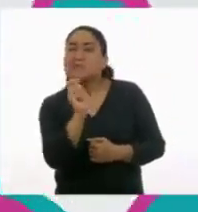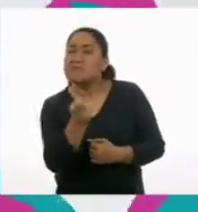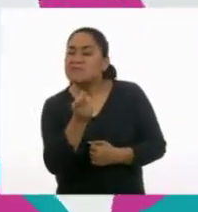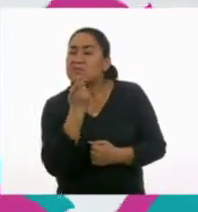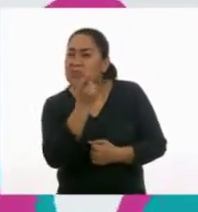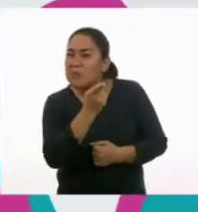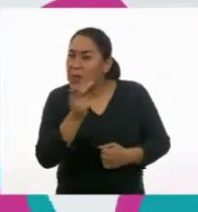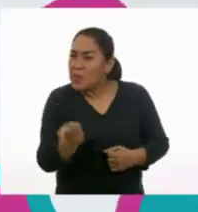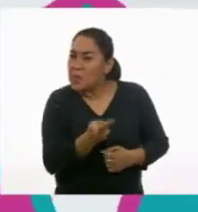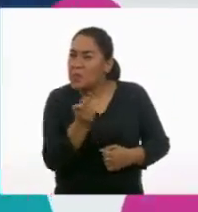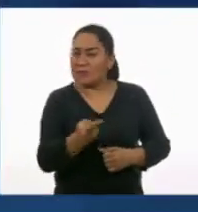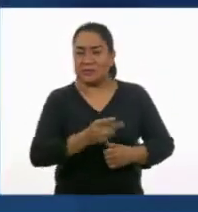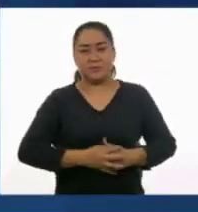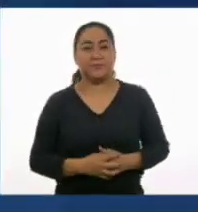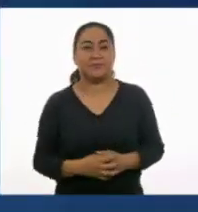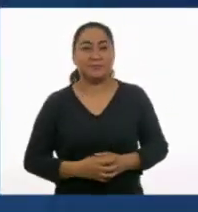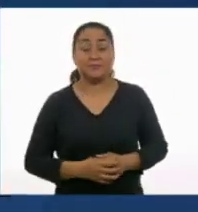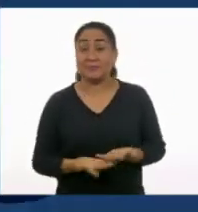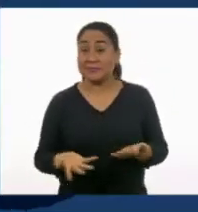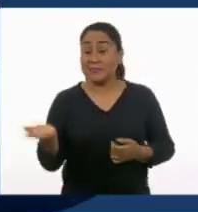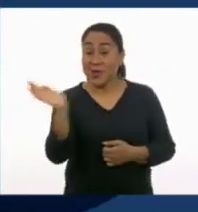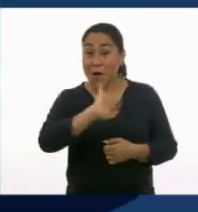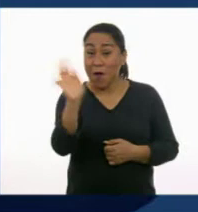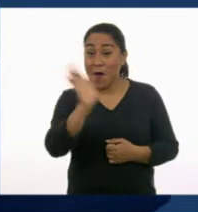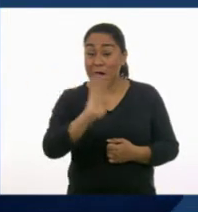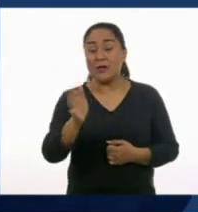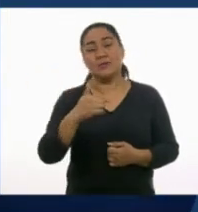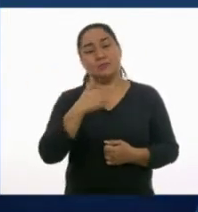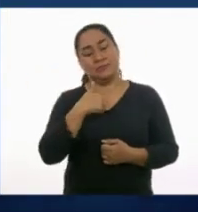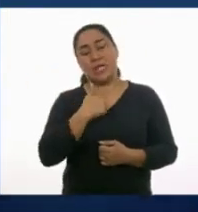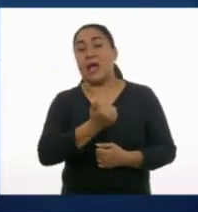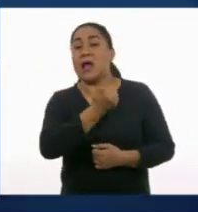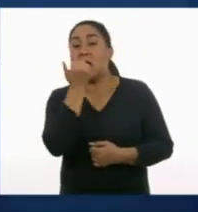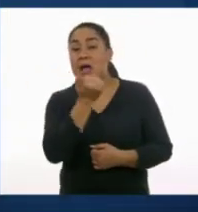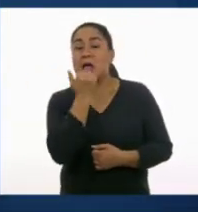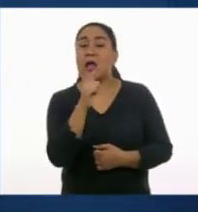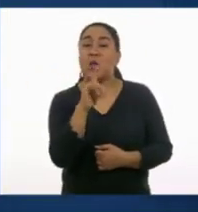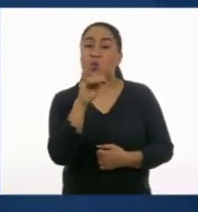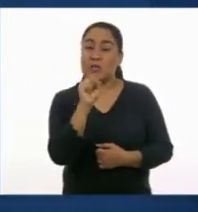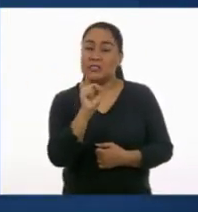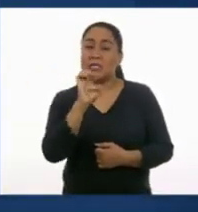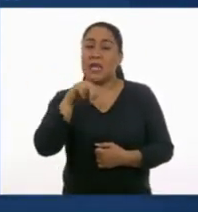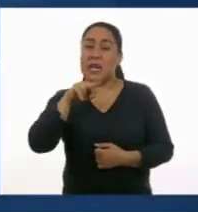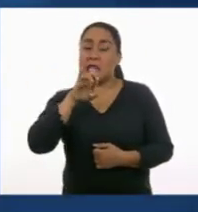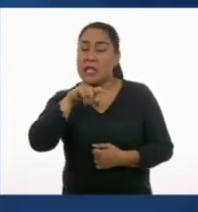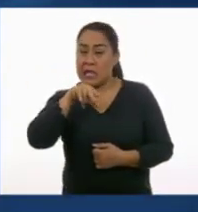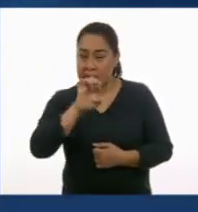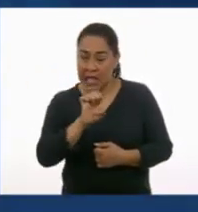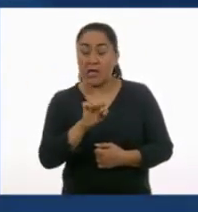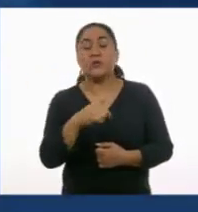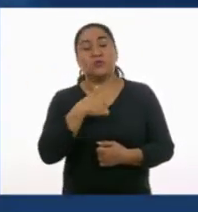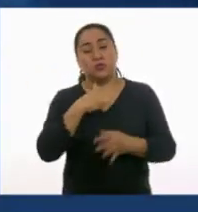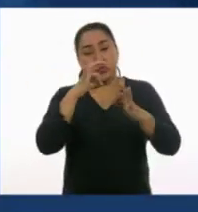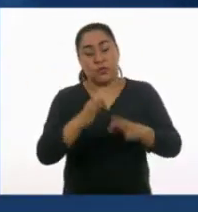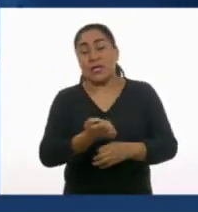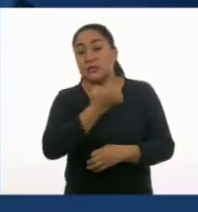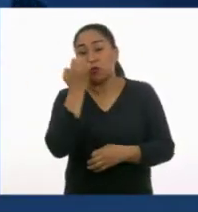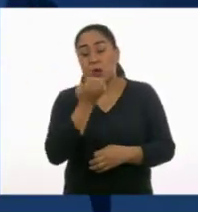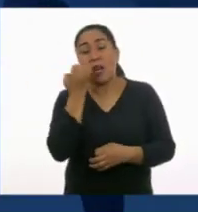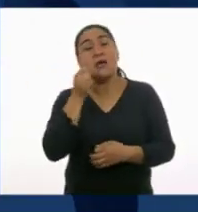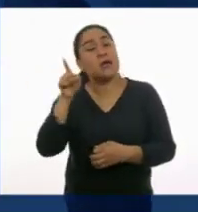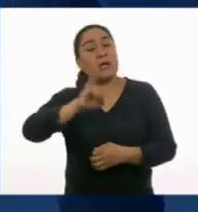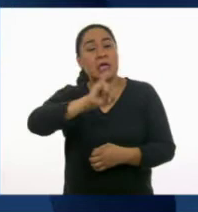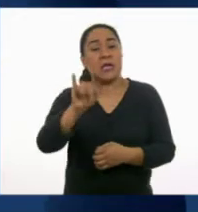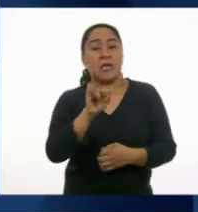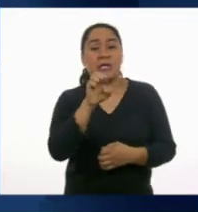ver. Hola, les habla el alumno Luis Enrique Mendoza Rosales. Pertenezco a la escuela Jesús